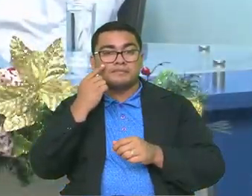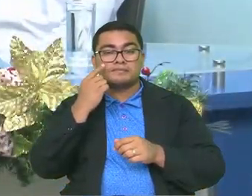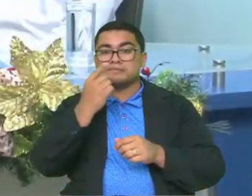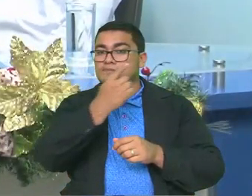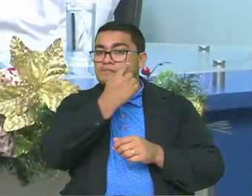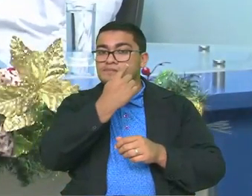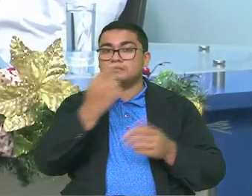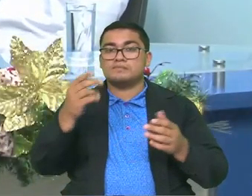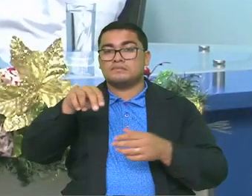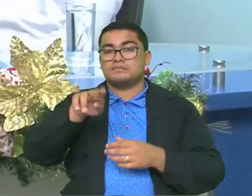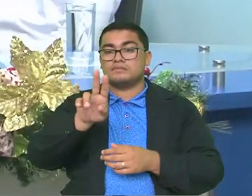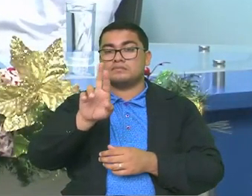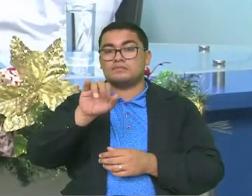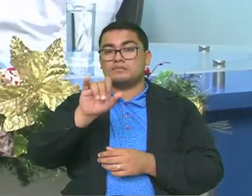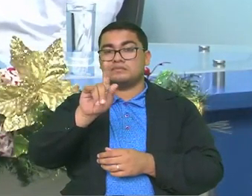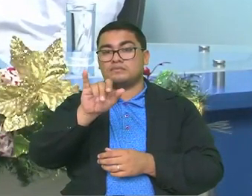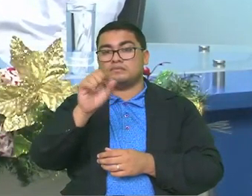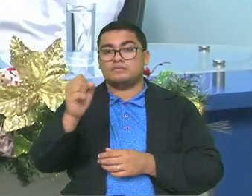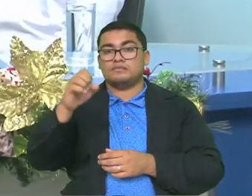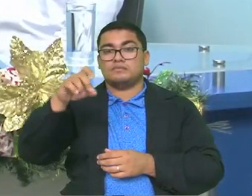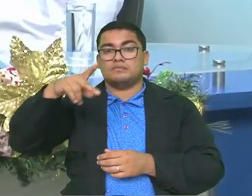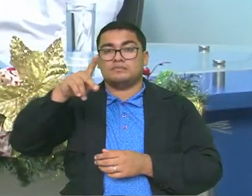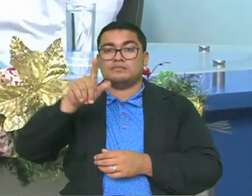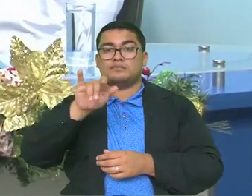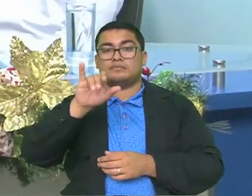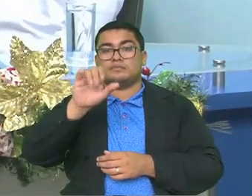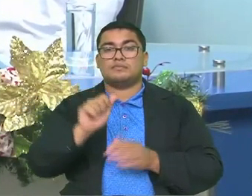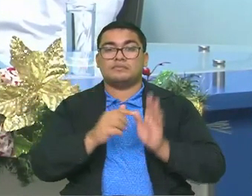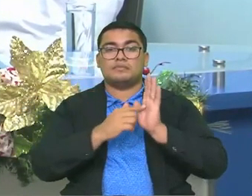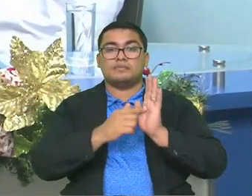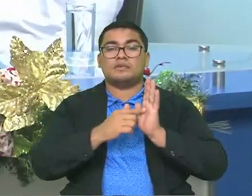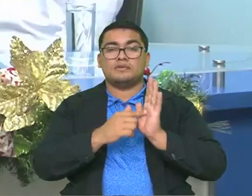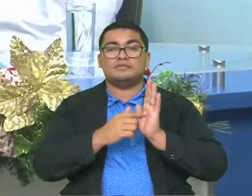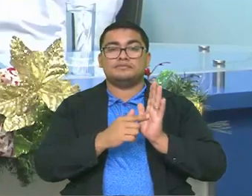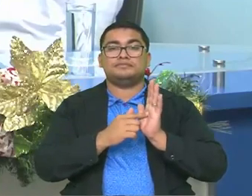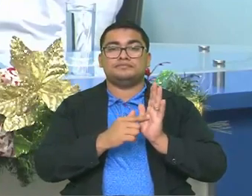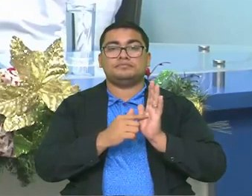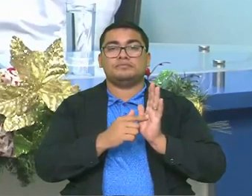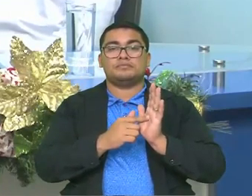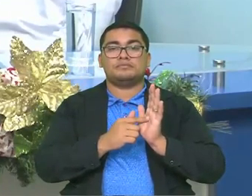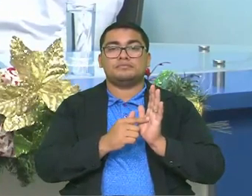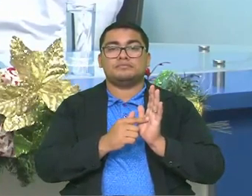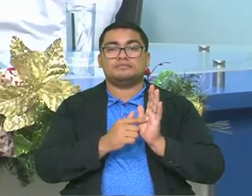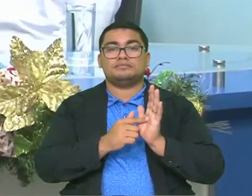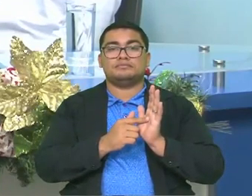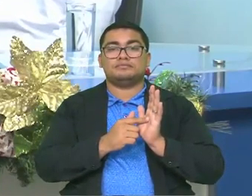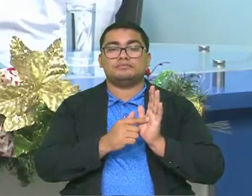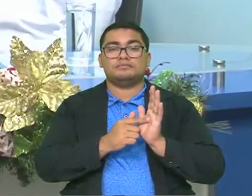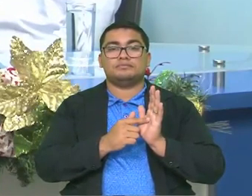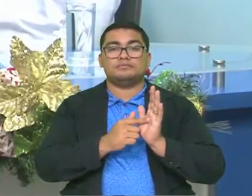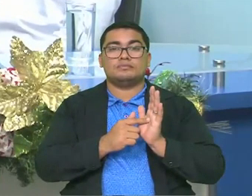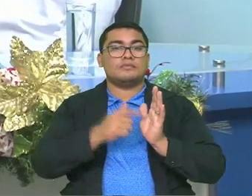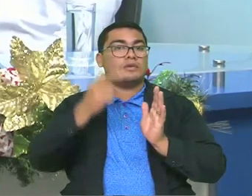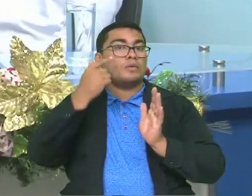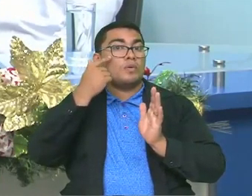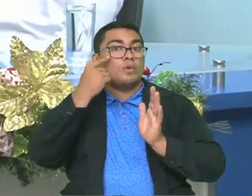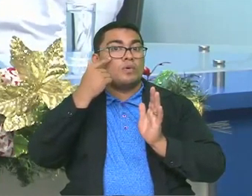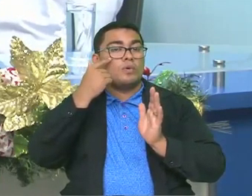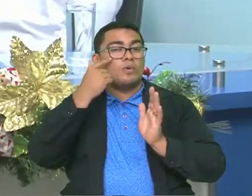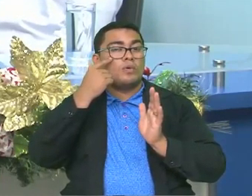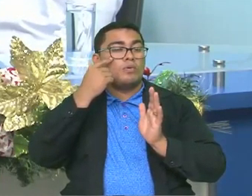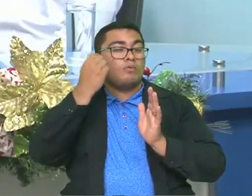patología relativamente común y muy problemática que puede dar secuelas, ¿verdad?, muy grave en lo que es